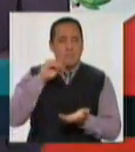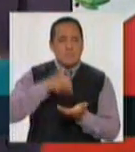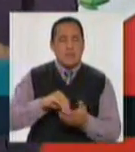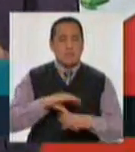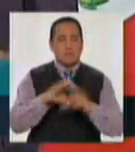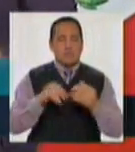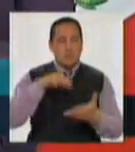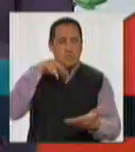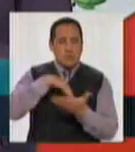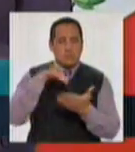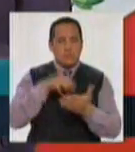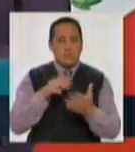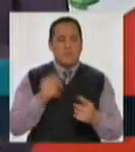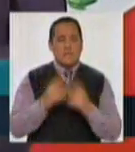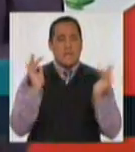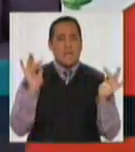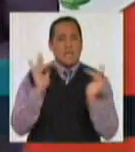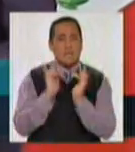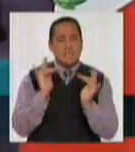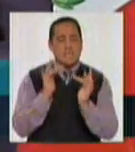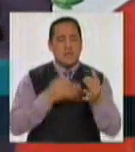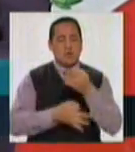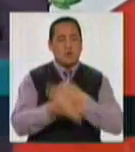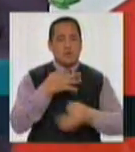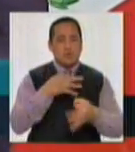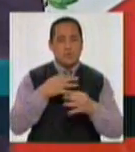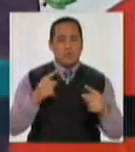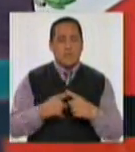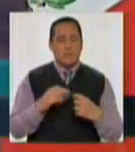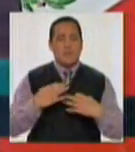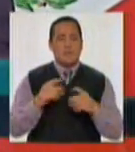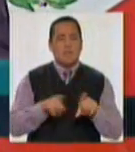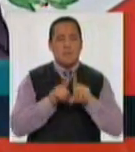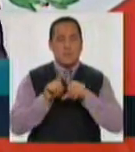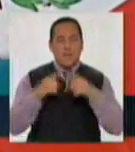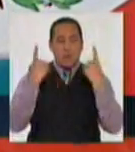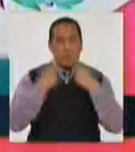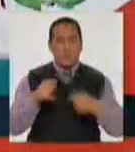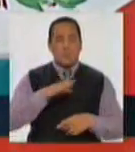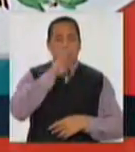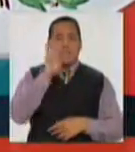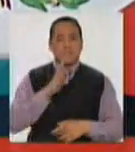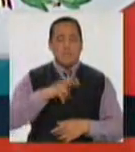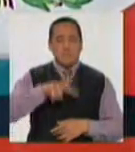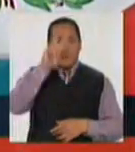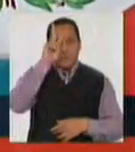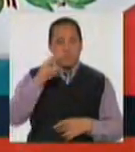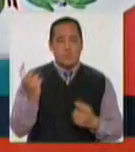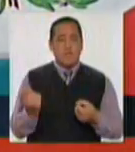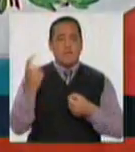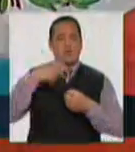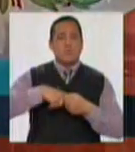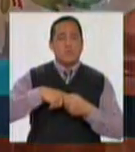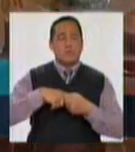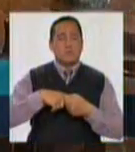los estudios de la interconexión física concreta entre Brasil y Perú,